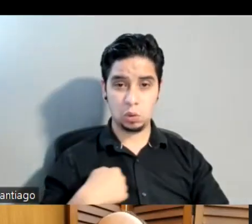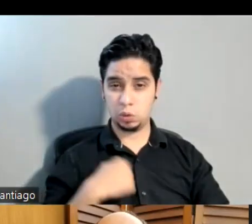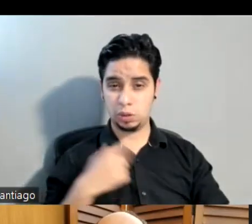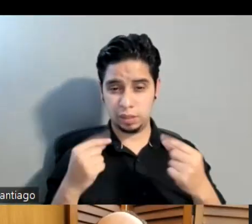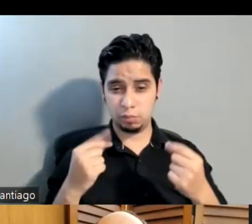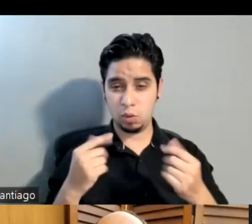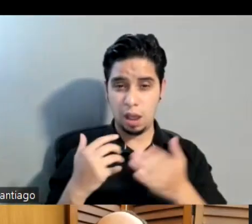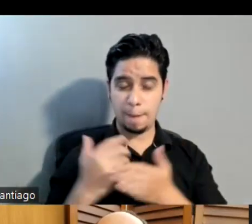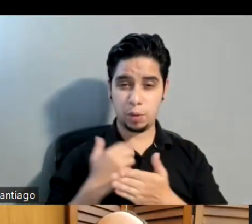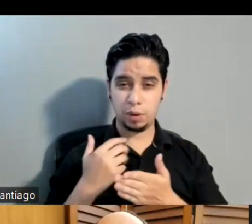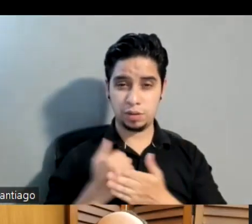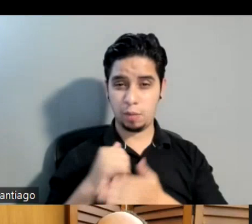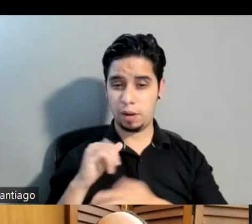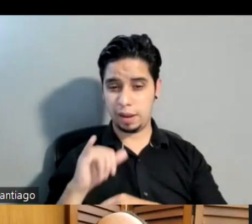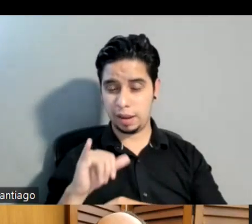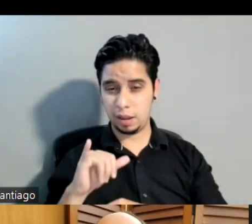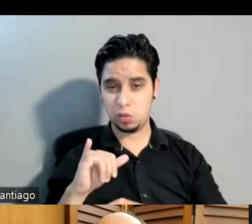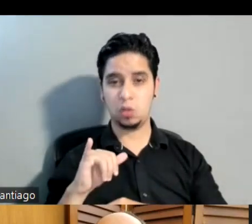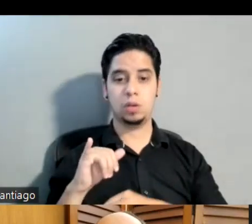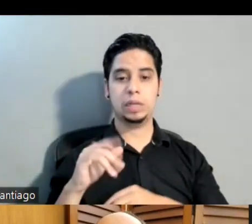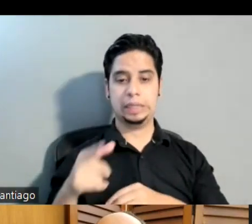eso. Entonces se habla